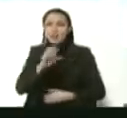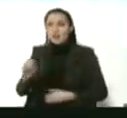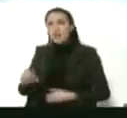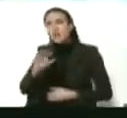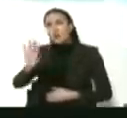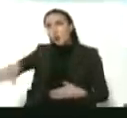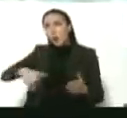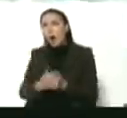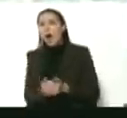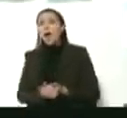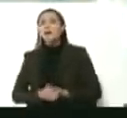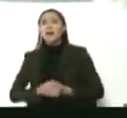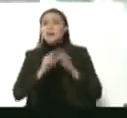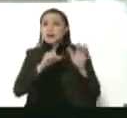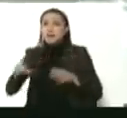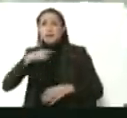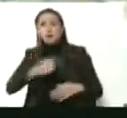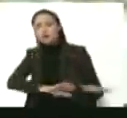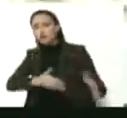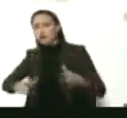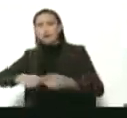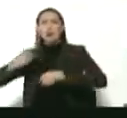500, 600 fallecidos por día.